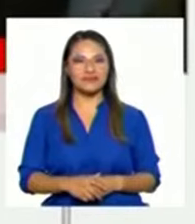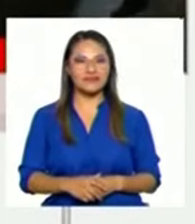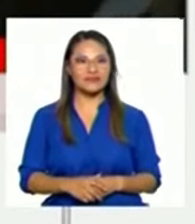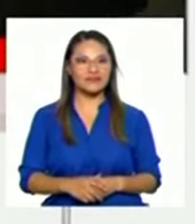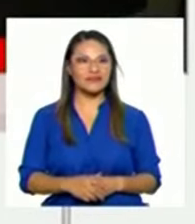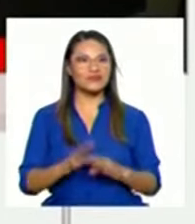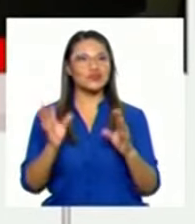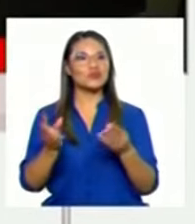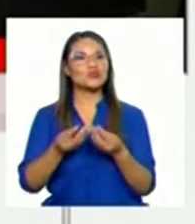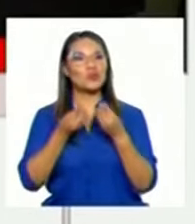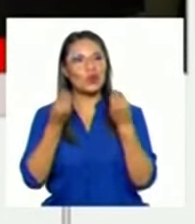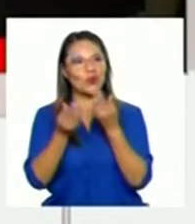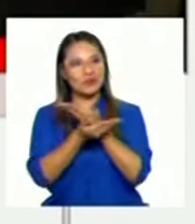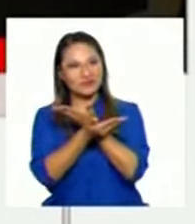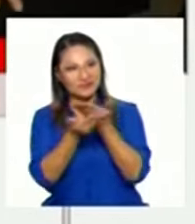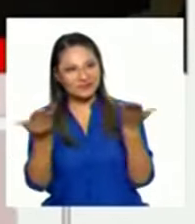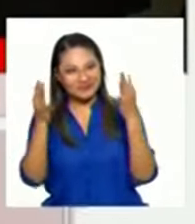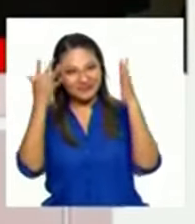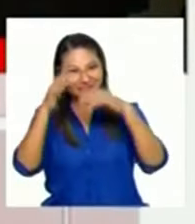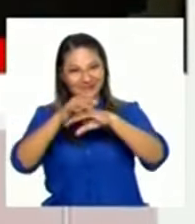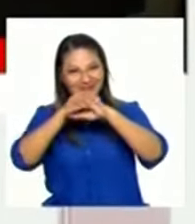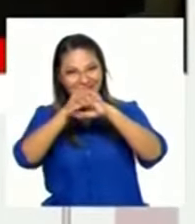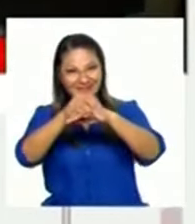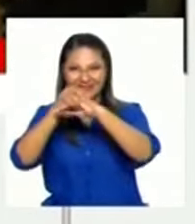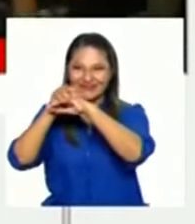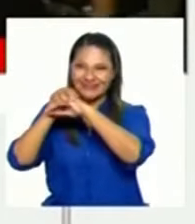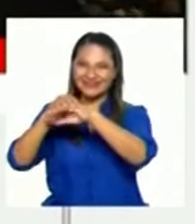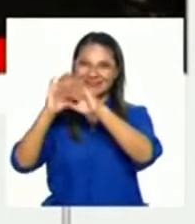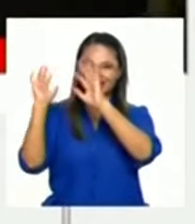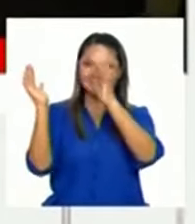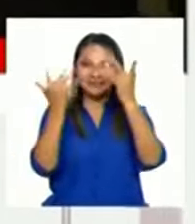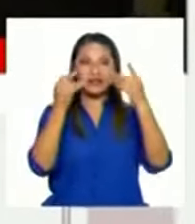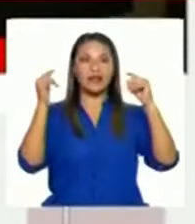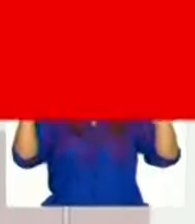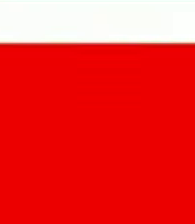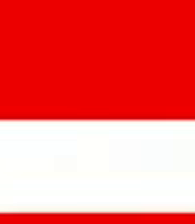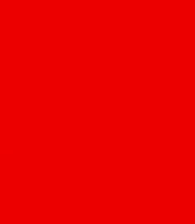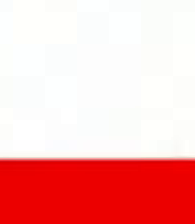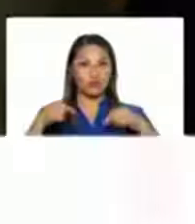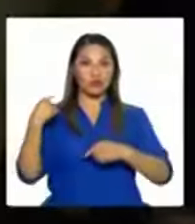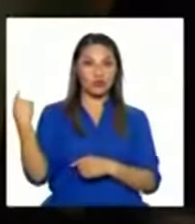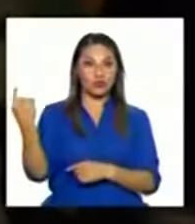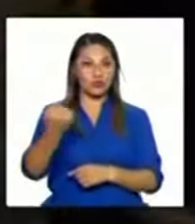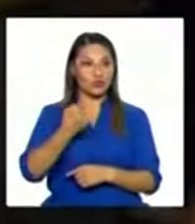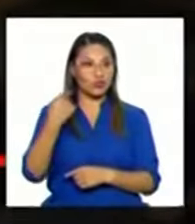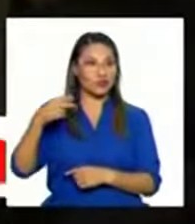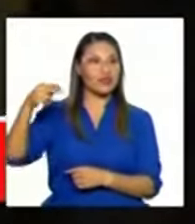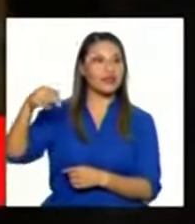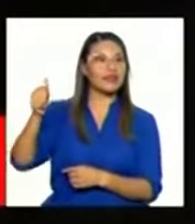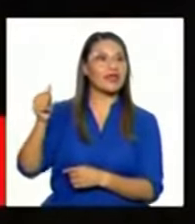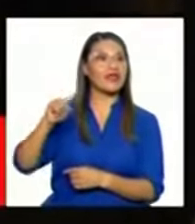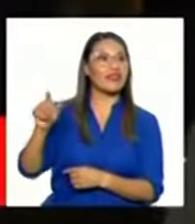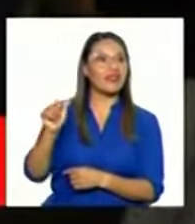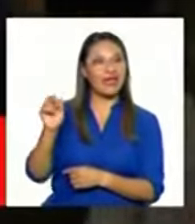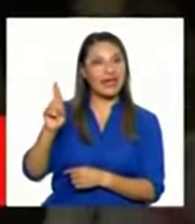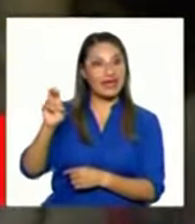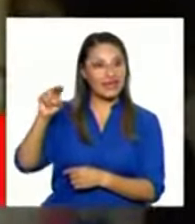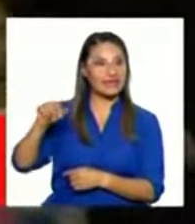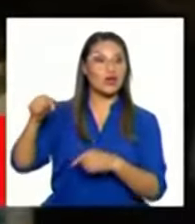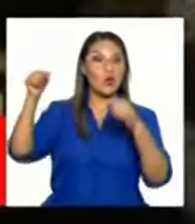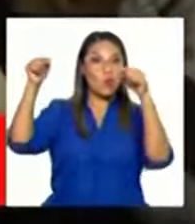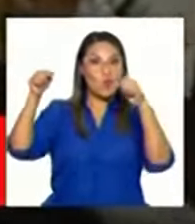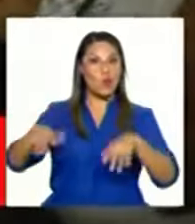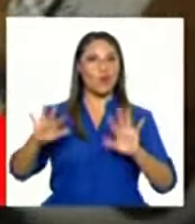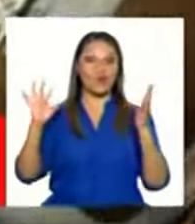¿Cómo están, compañeros? Jennifer, Nicolás, un saludo especial también para nuestros televidentes. Me encuentro exactamente en el Templo Las Nazarenas. Ya sabemos que hoy es